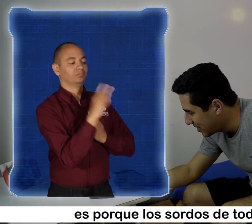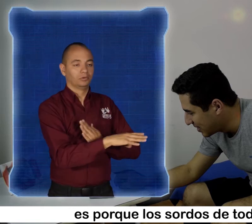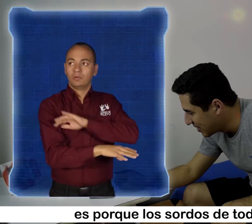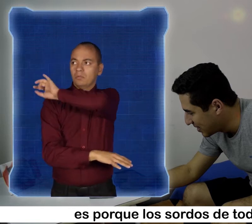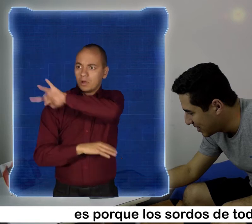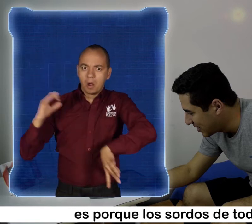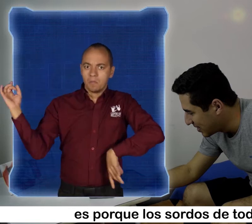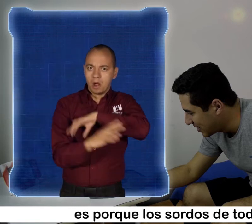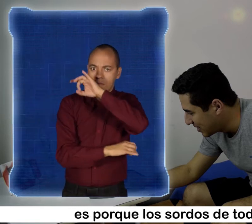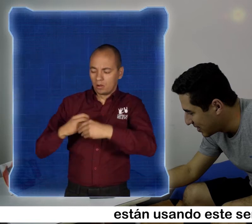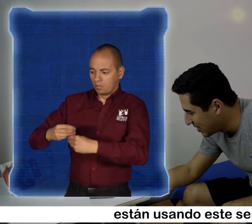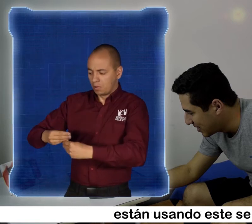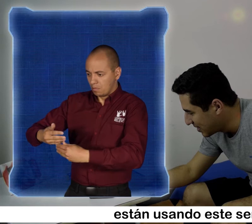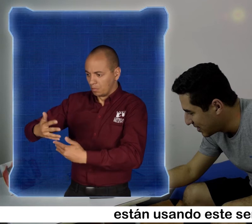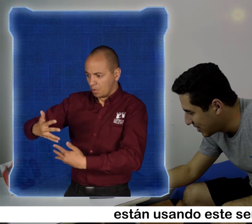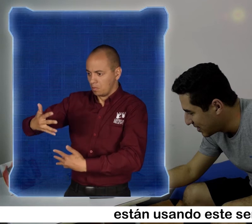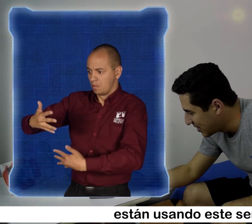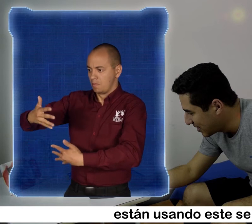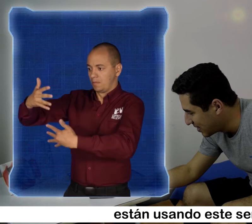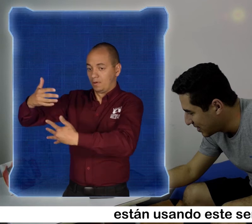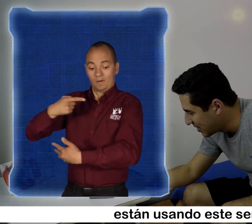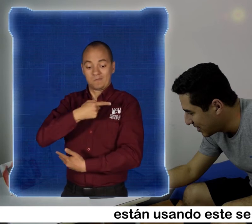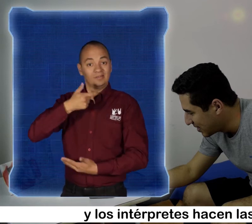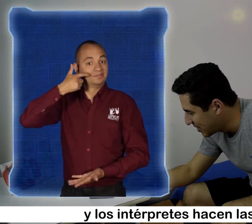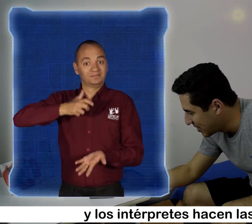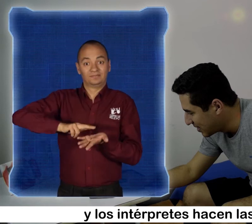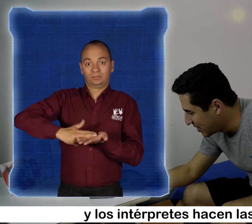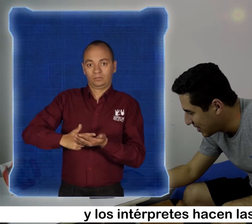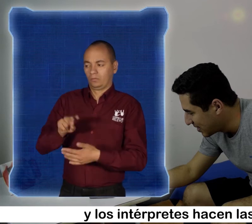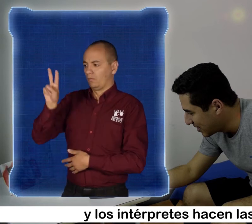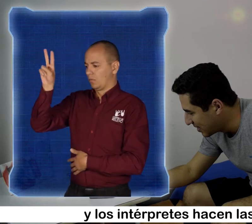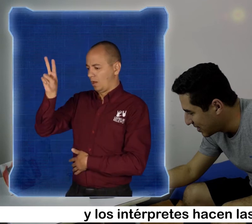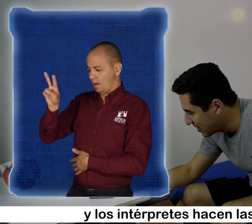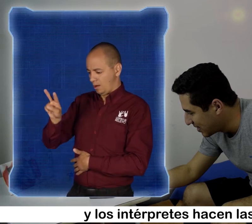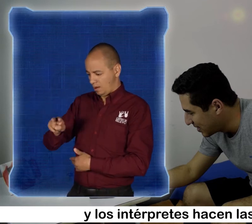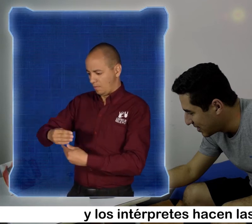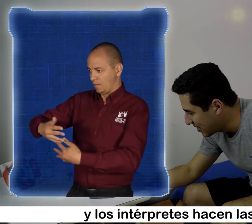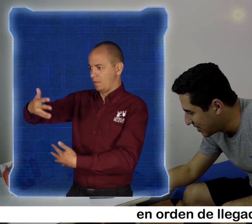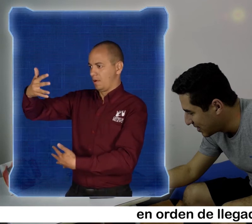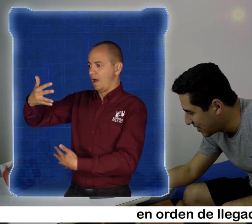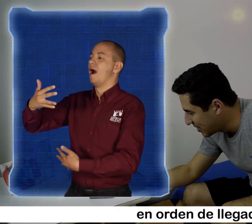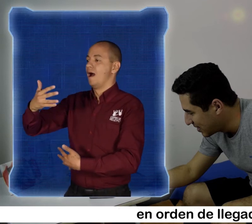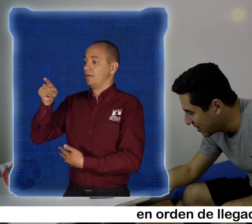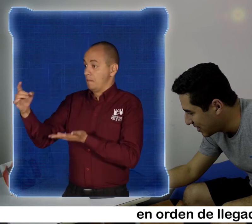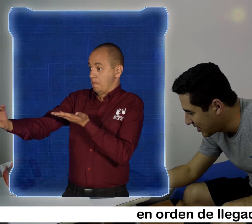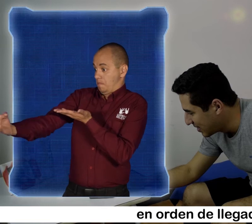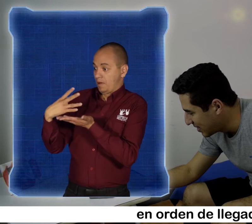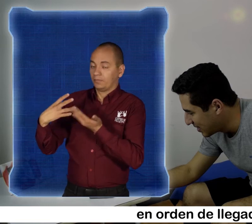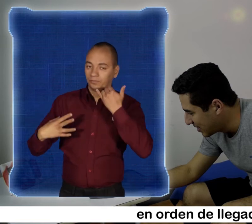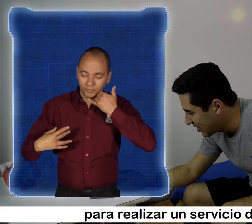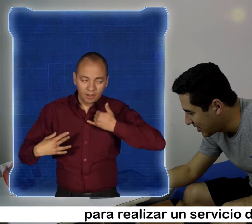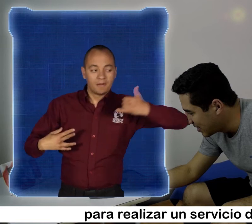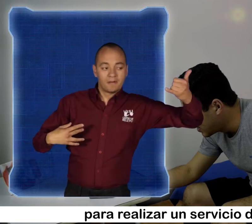sordos de toda Colombia están usando este servicio y los intérpretes hacen las llamadas en orden de